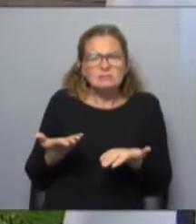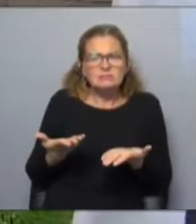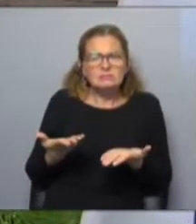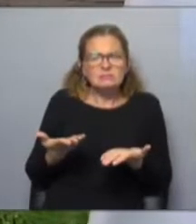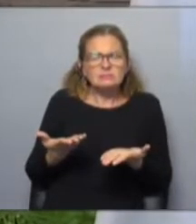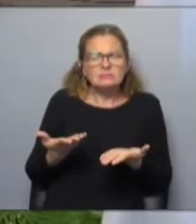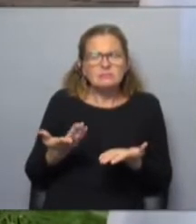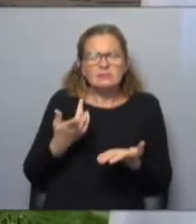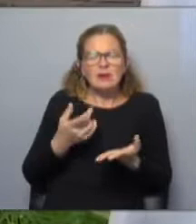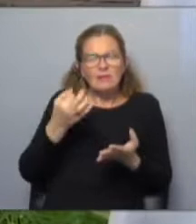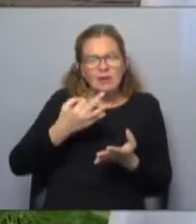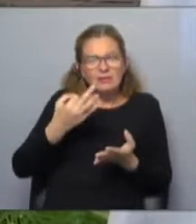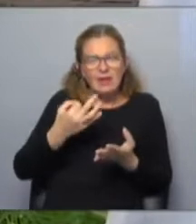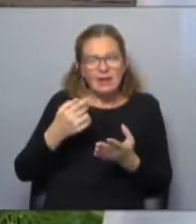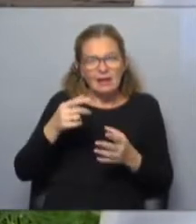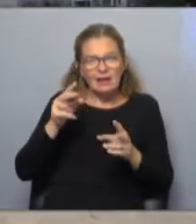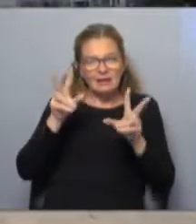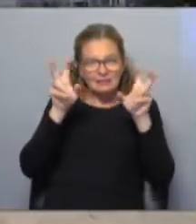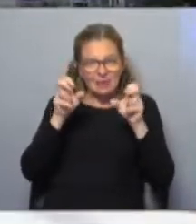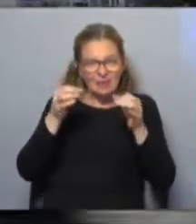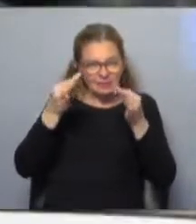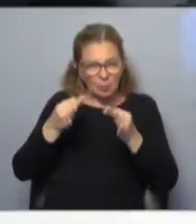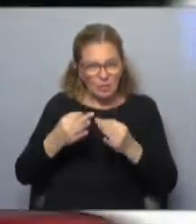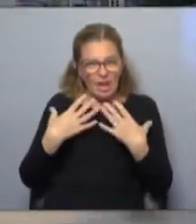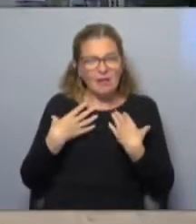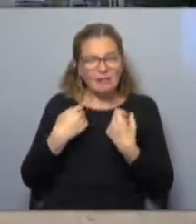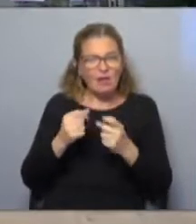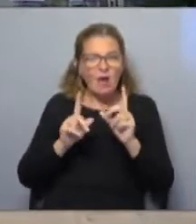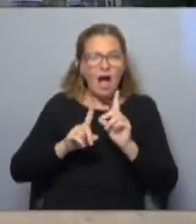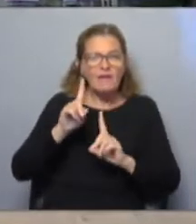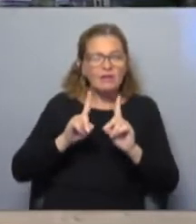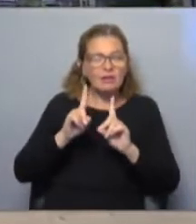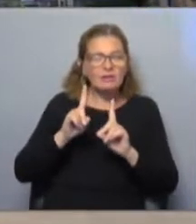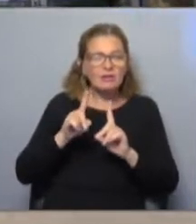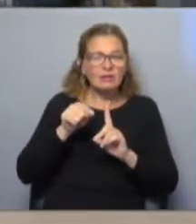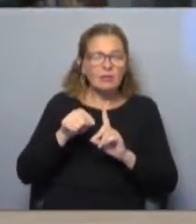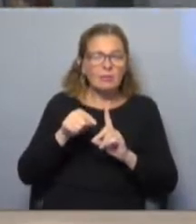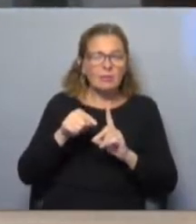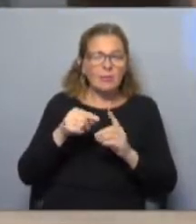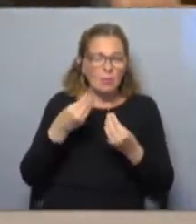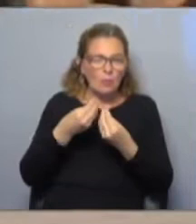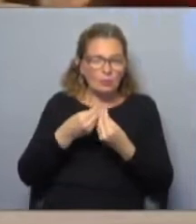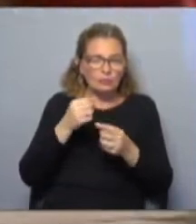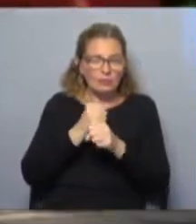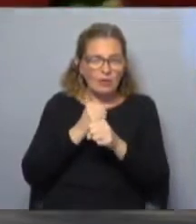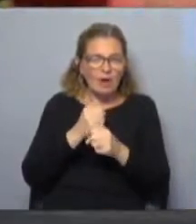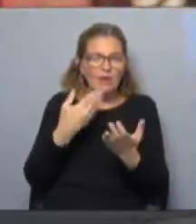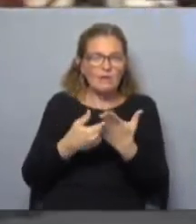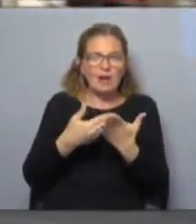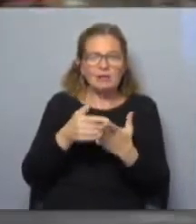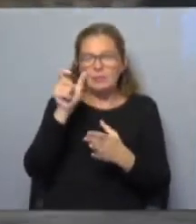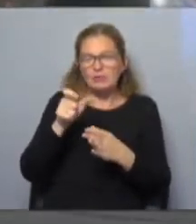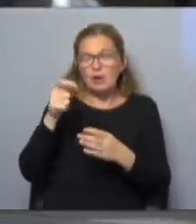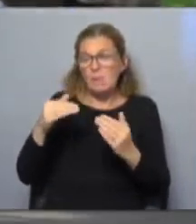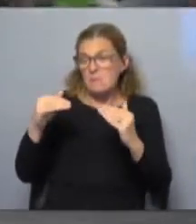Sí, en realidad en temas de seguridad y salud, a veces en multitarea, que a veces falta gente y quieren hacer